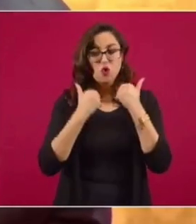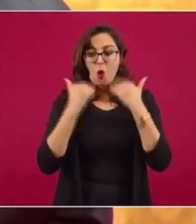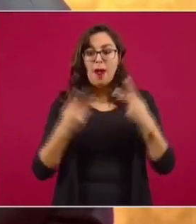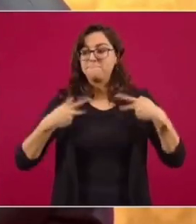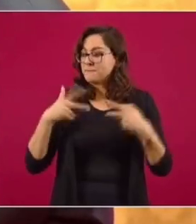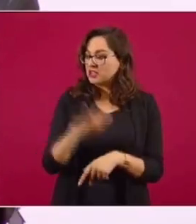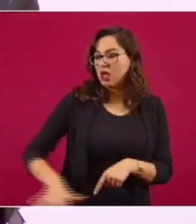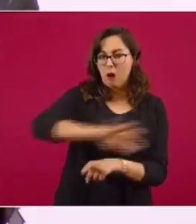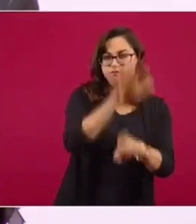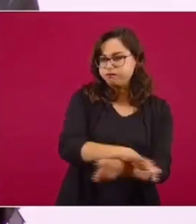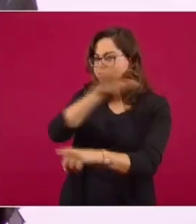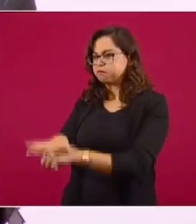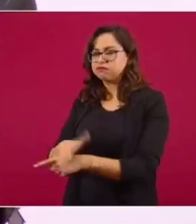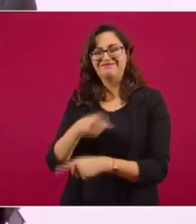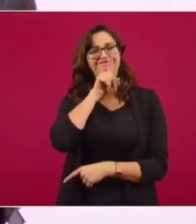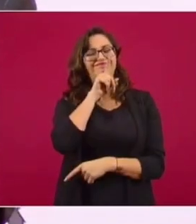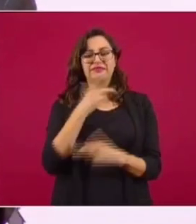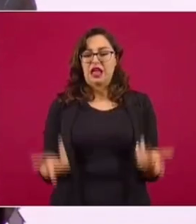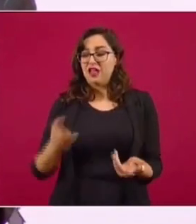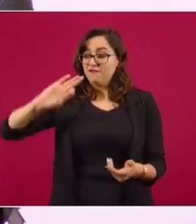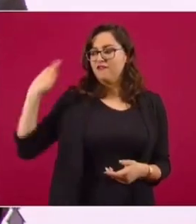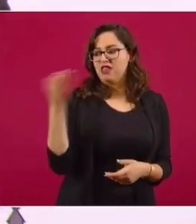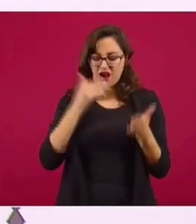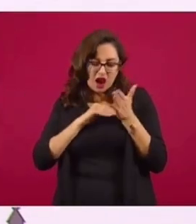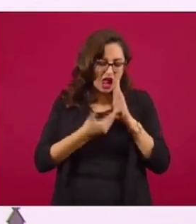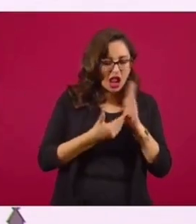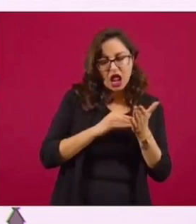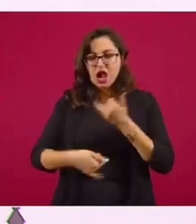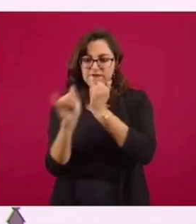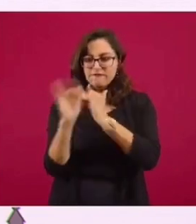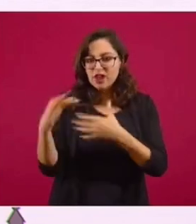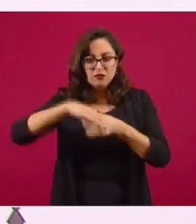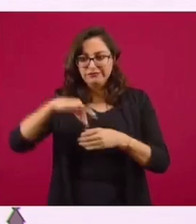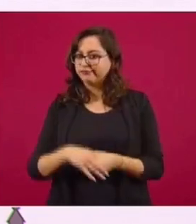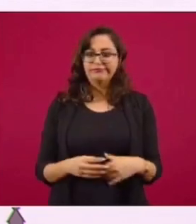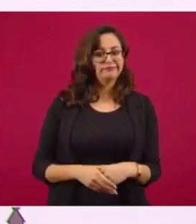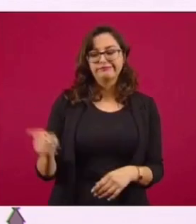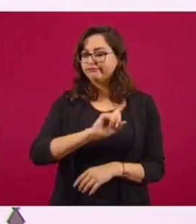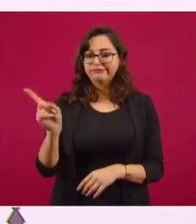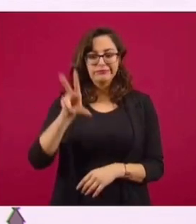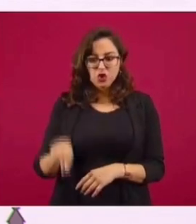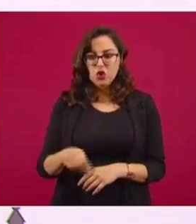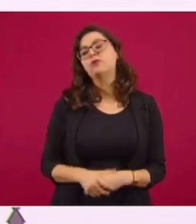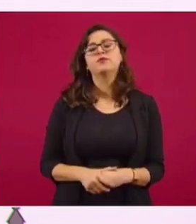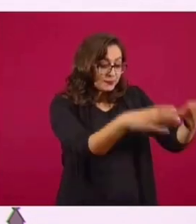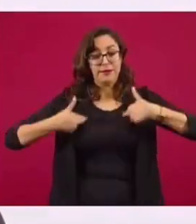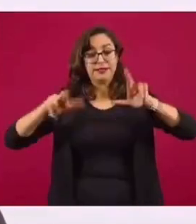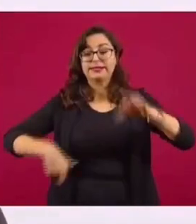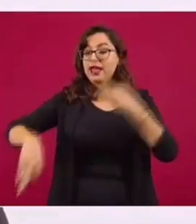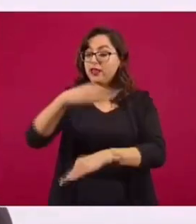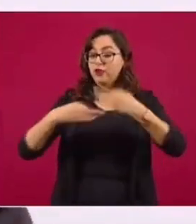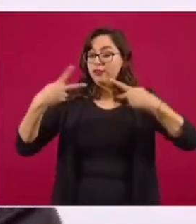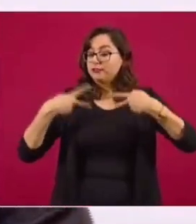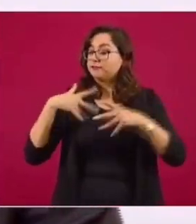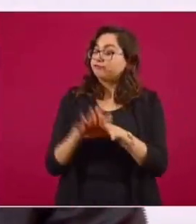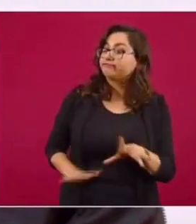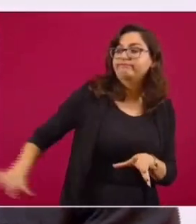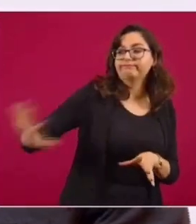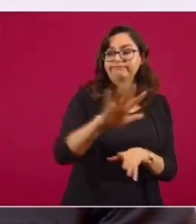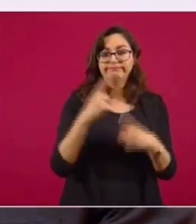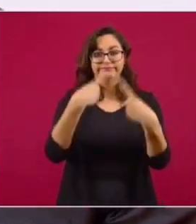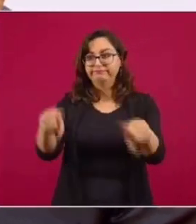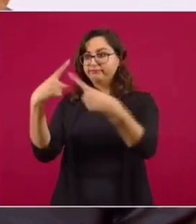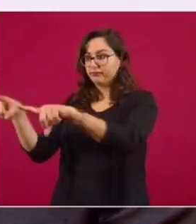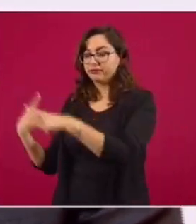se organizan fraudes electorales desde el Poder Federal. El gobierno ya no representa a una minoría. Se gobierna con austeridad.